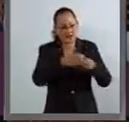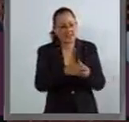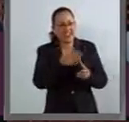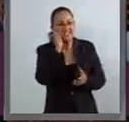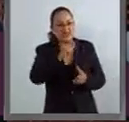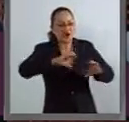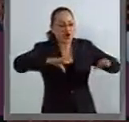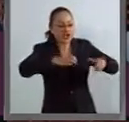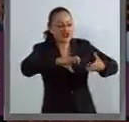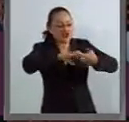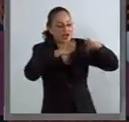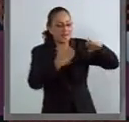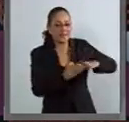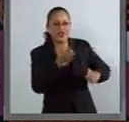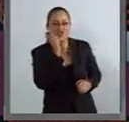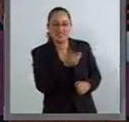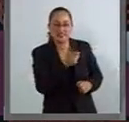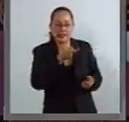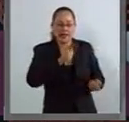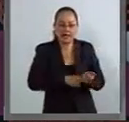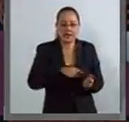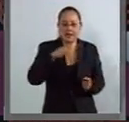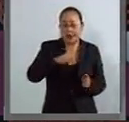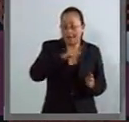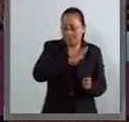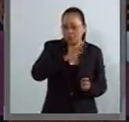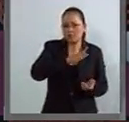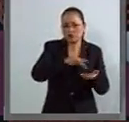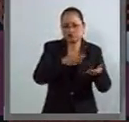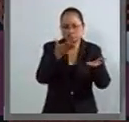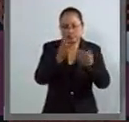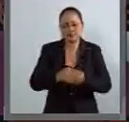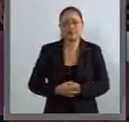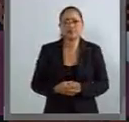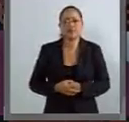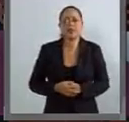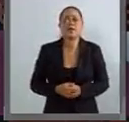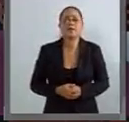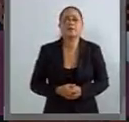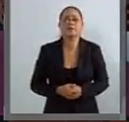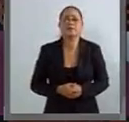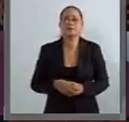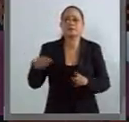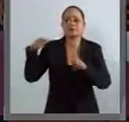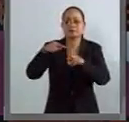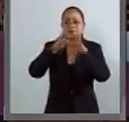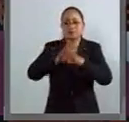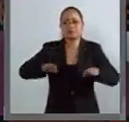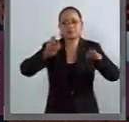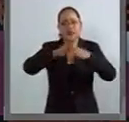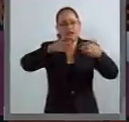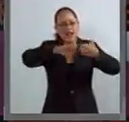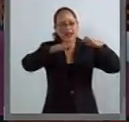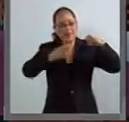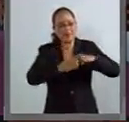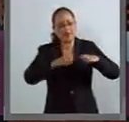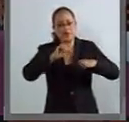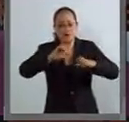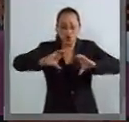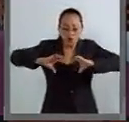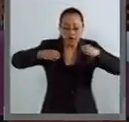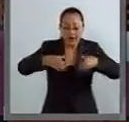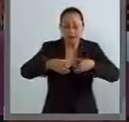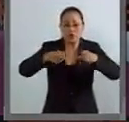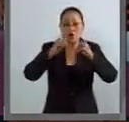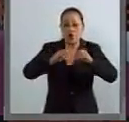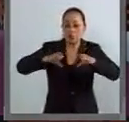enemigo público, de John Hiving y Elizabeth Tasemore, dicen, el principal enemigo del Congreso o de los congresos o